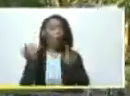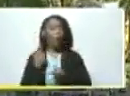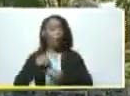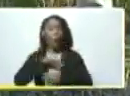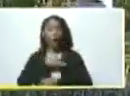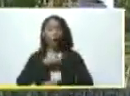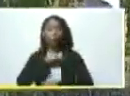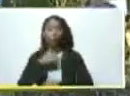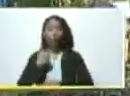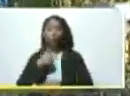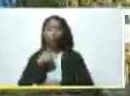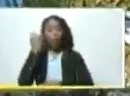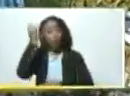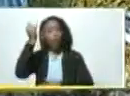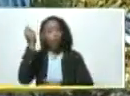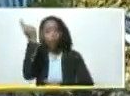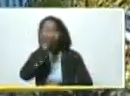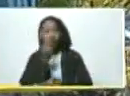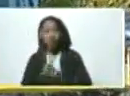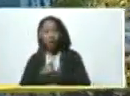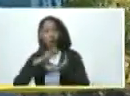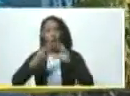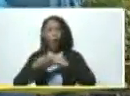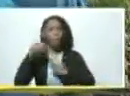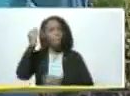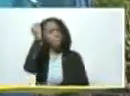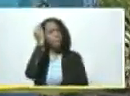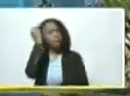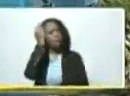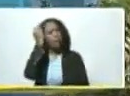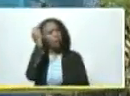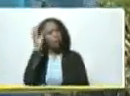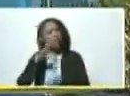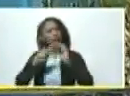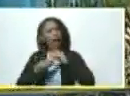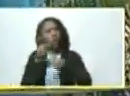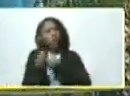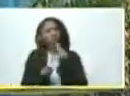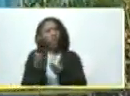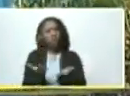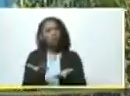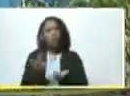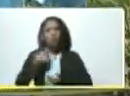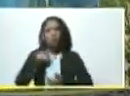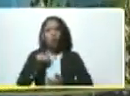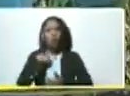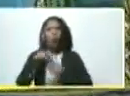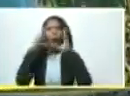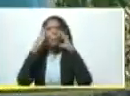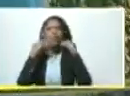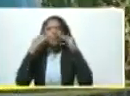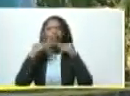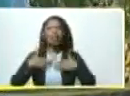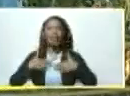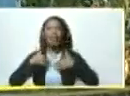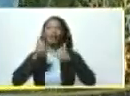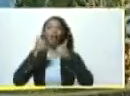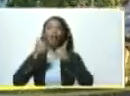cuando diseñamos los CLAP, cuando pensamos los CLAP, Yo tomé la experiencia de Salvador